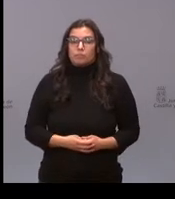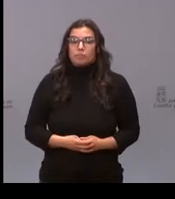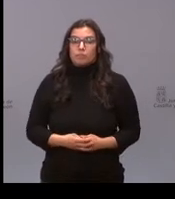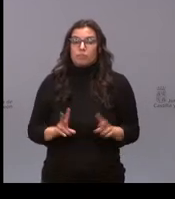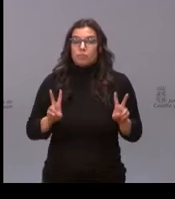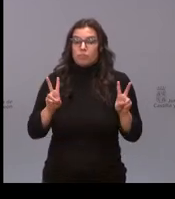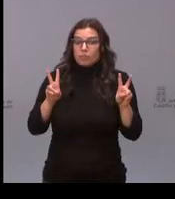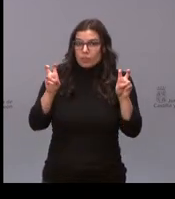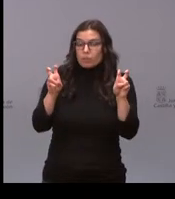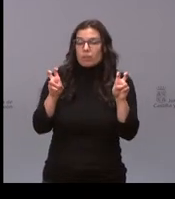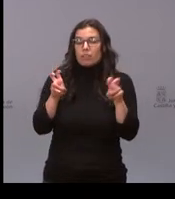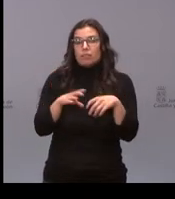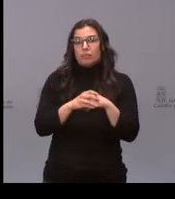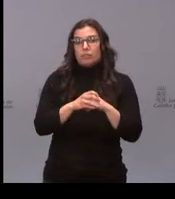la